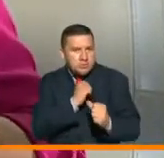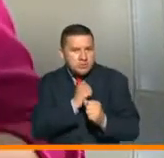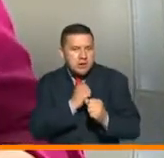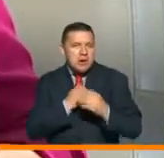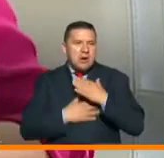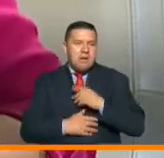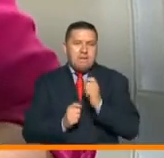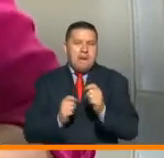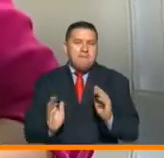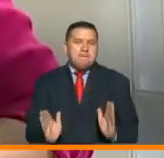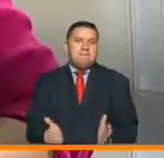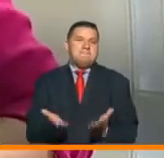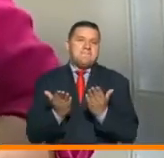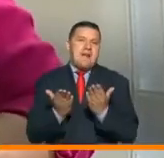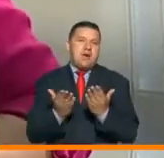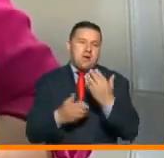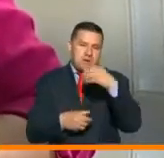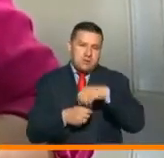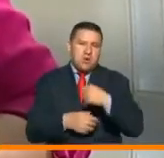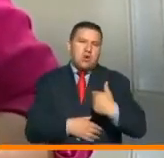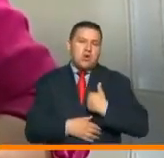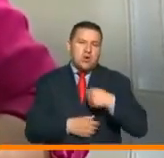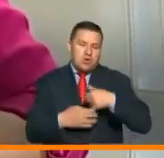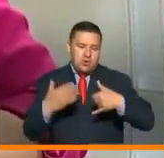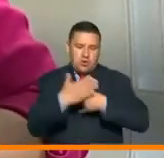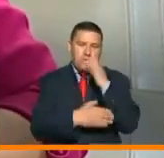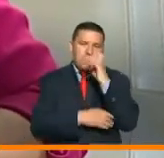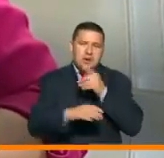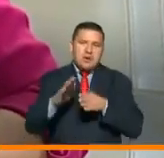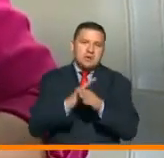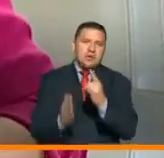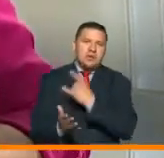con los alivios y mejorar las condiciones para los jóvenes del país para acceder a educación superior.